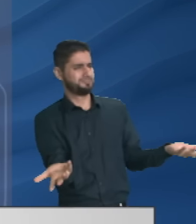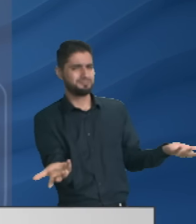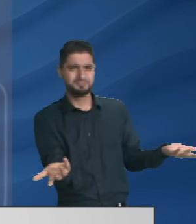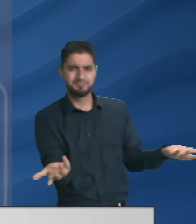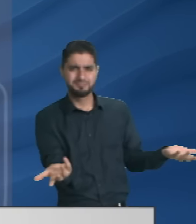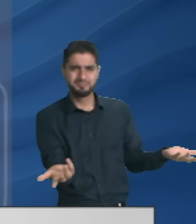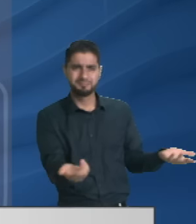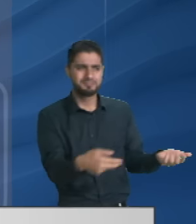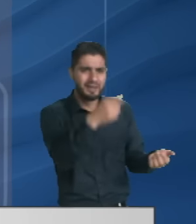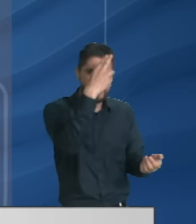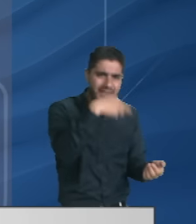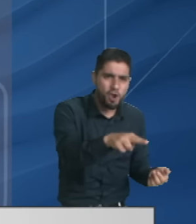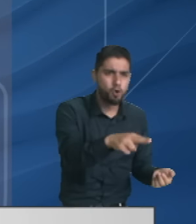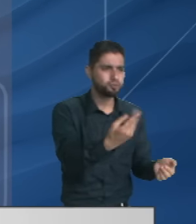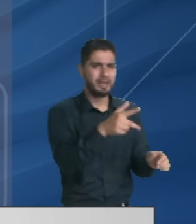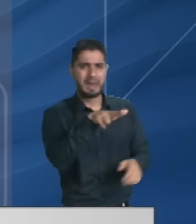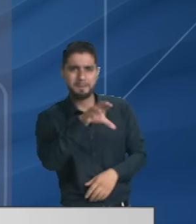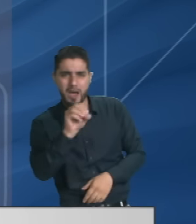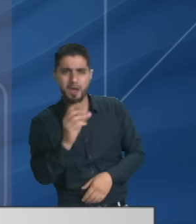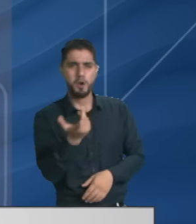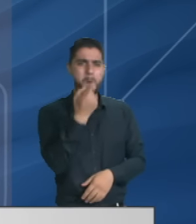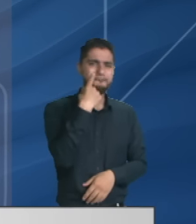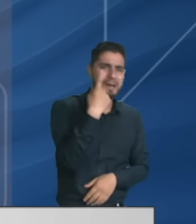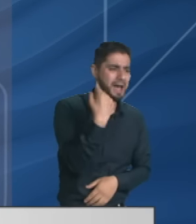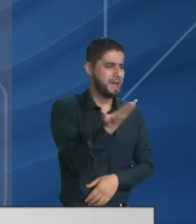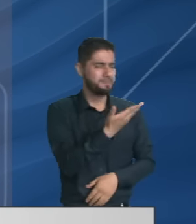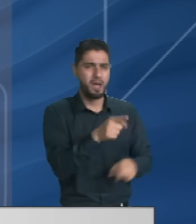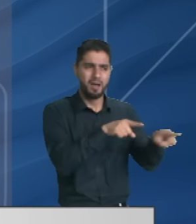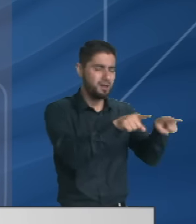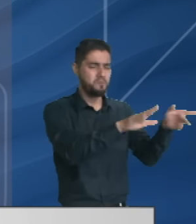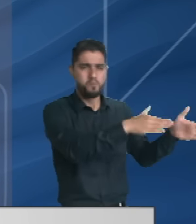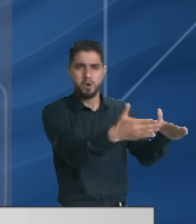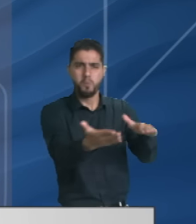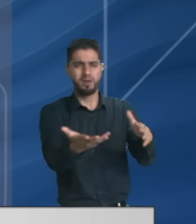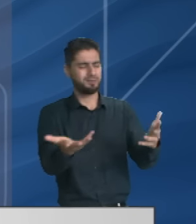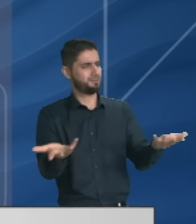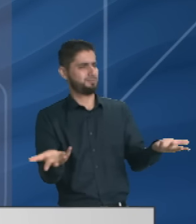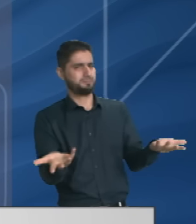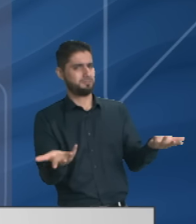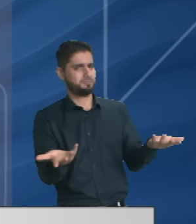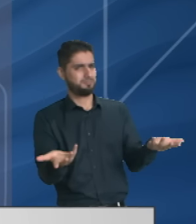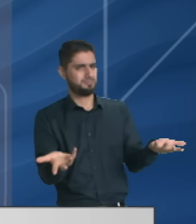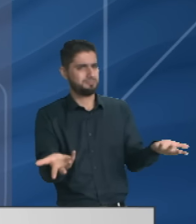a hijos, hermanos, a padres, esposos, eso,